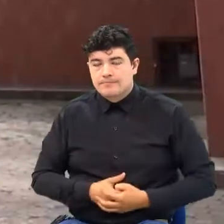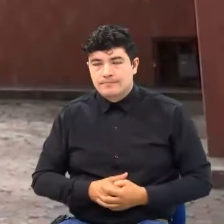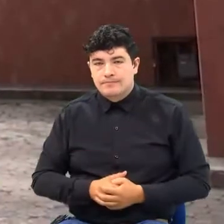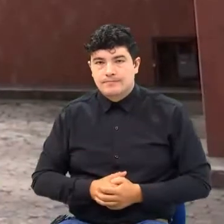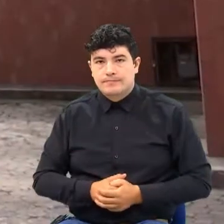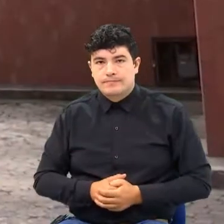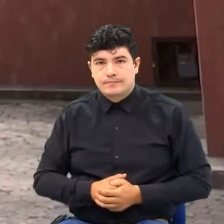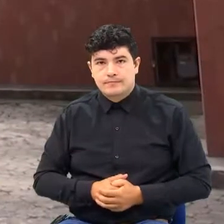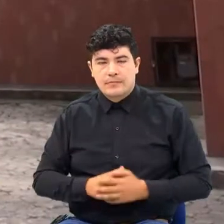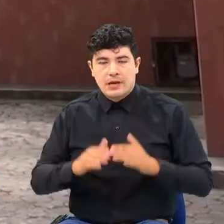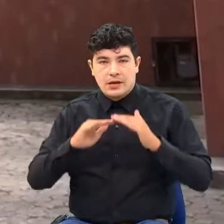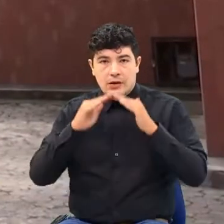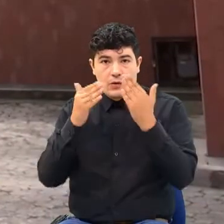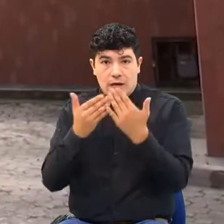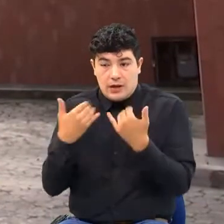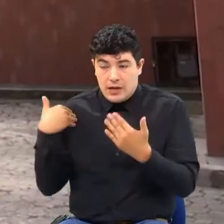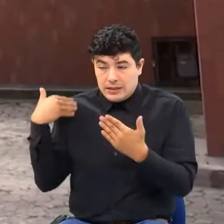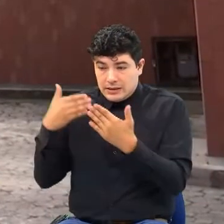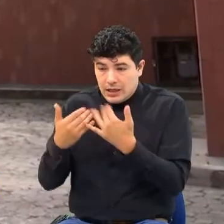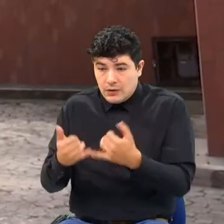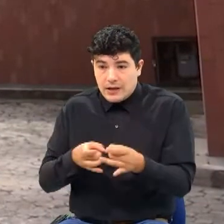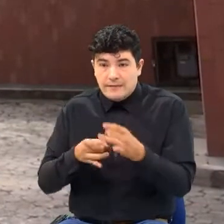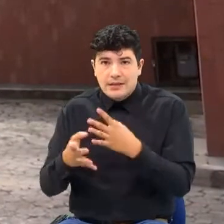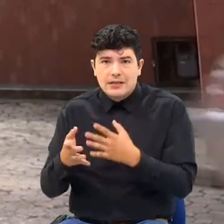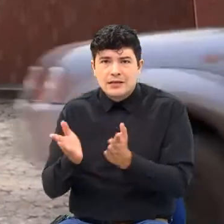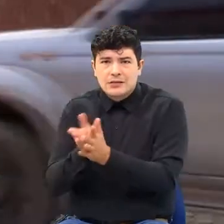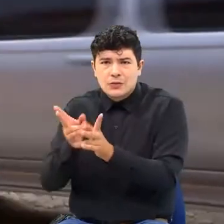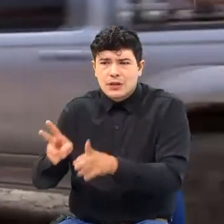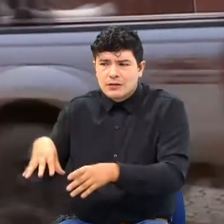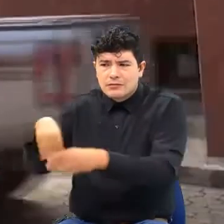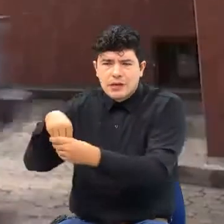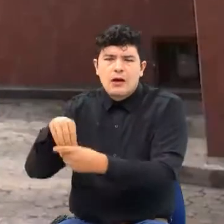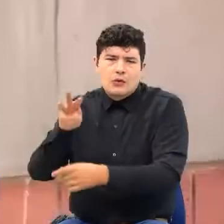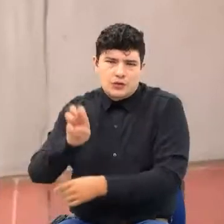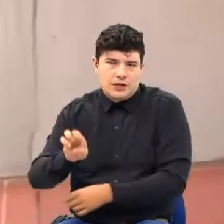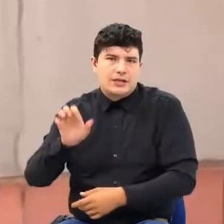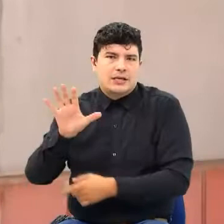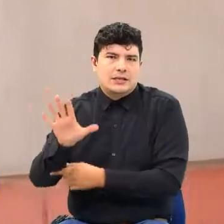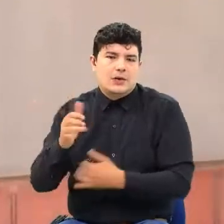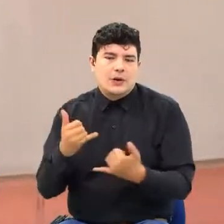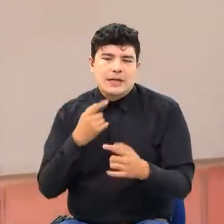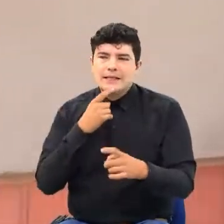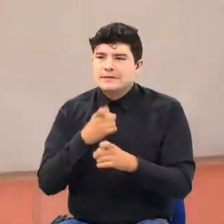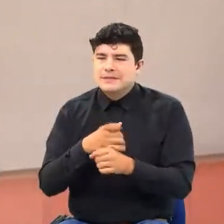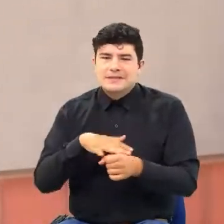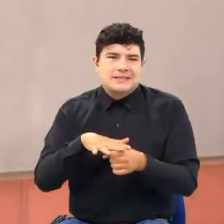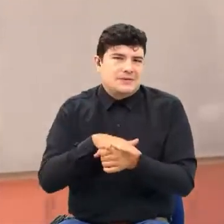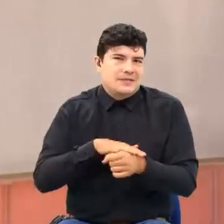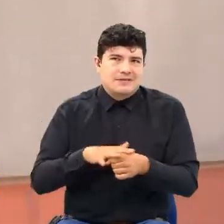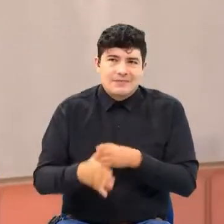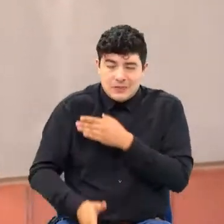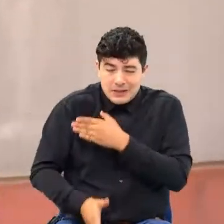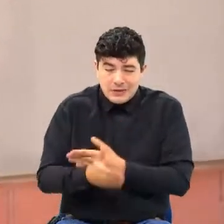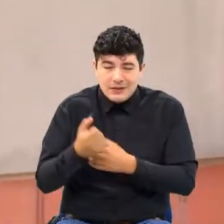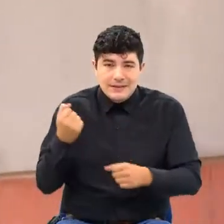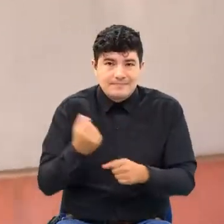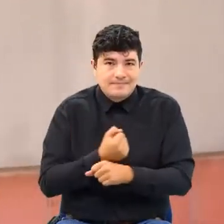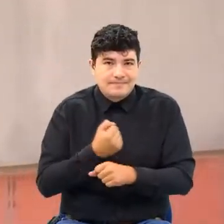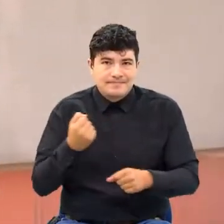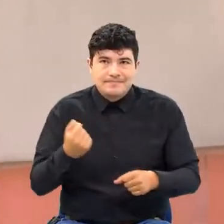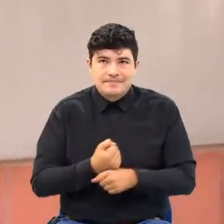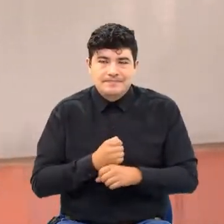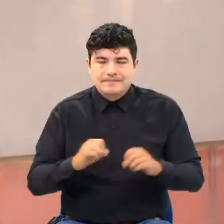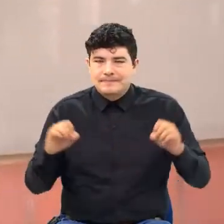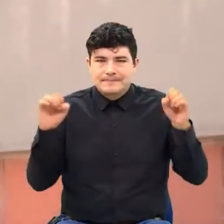De acuerdo con el colegio, a la fecha solo hay 85 estudiantes matriculados, situación que les impide continuar el punto de vista pedagógico